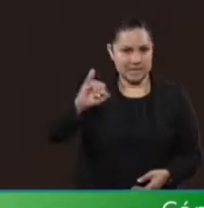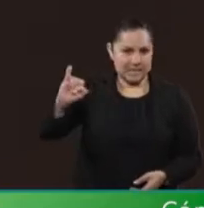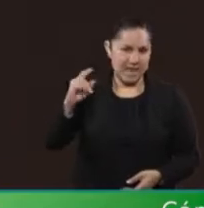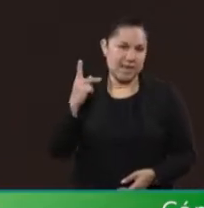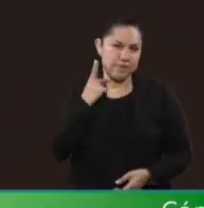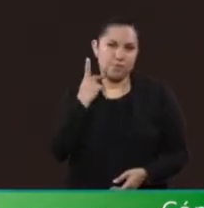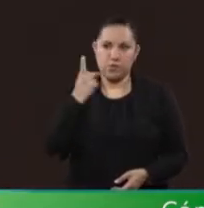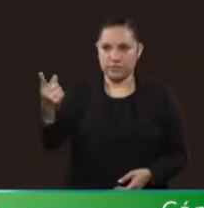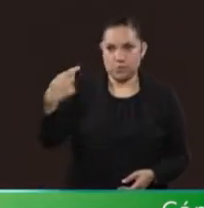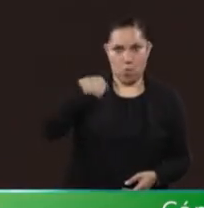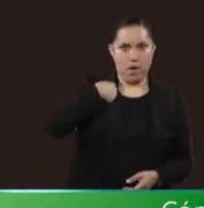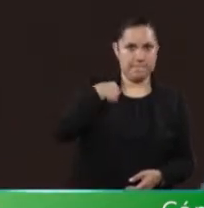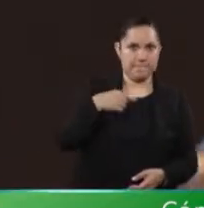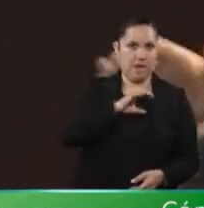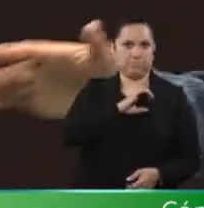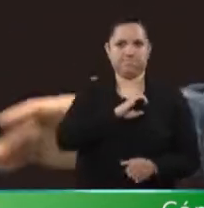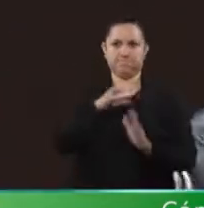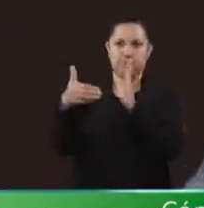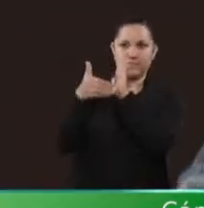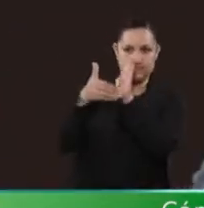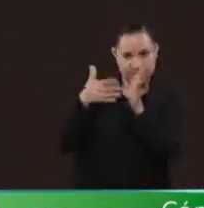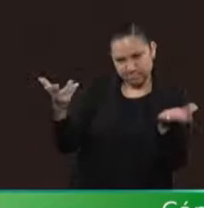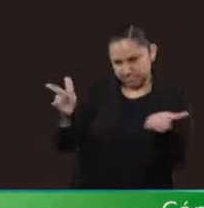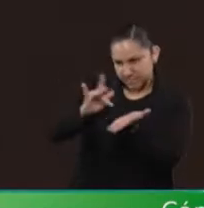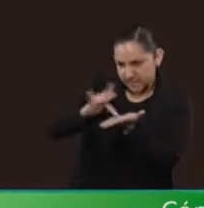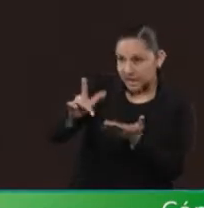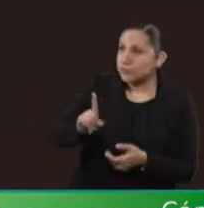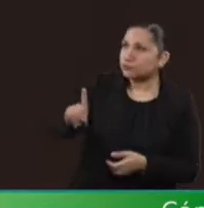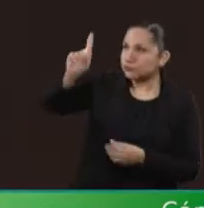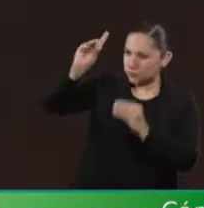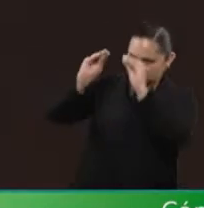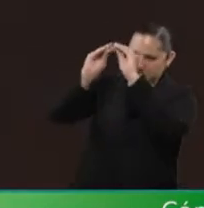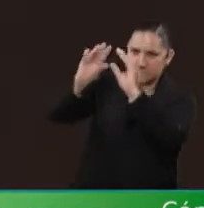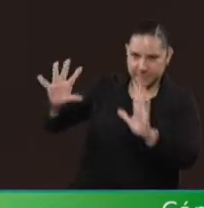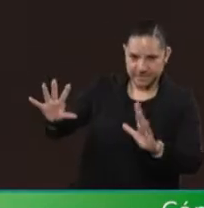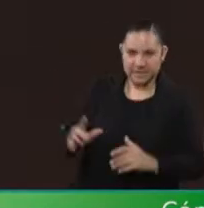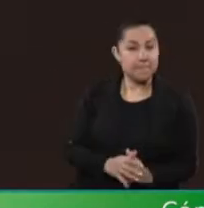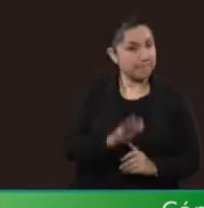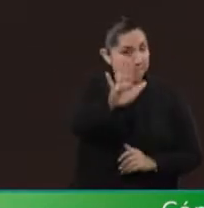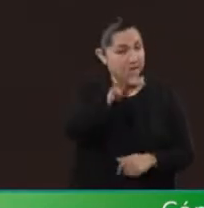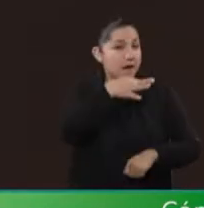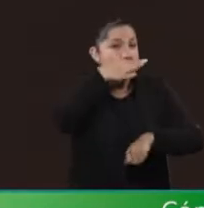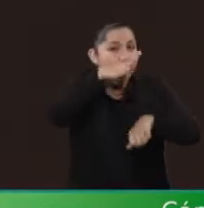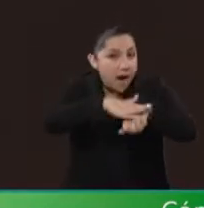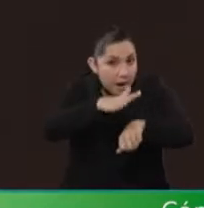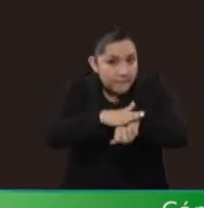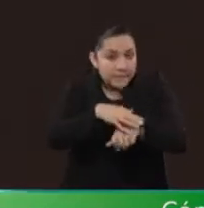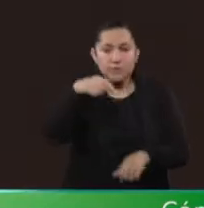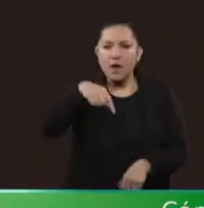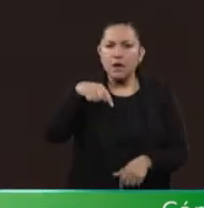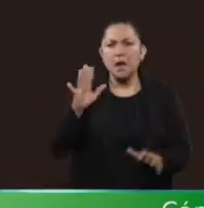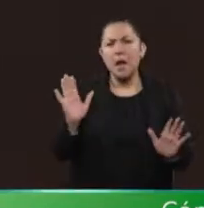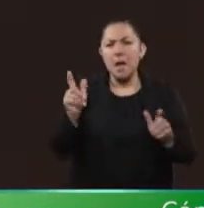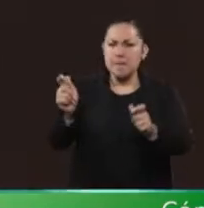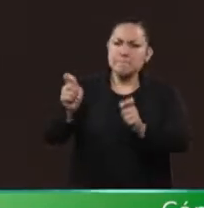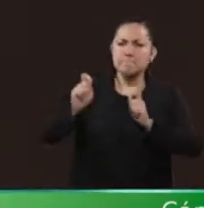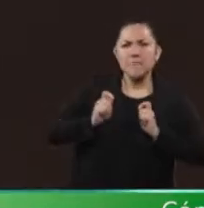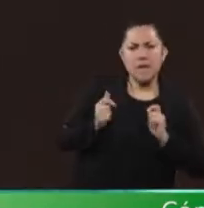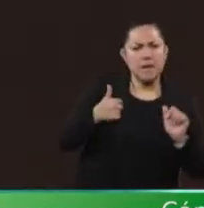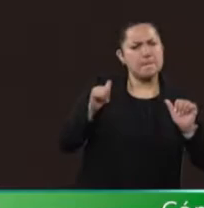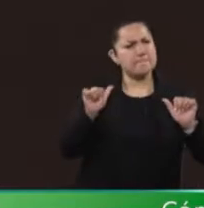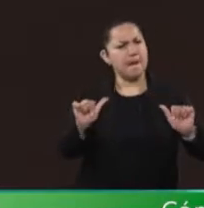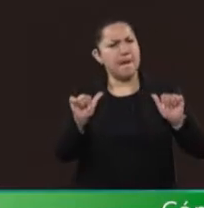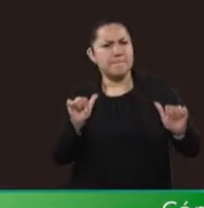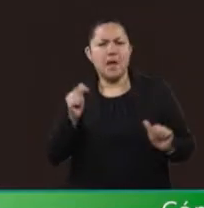señores, nada es eterno en este mundo y los abusos y las aberraciones de poder que